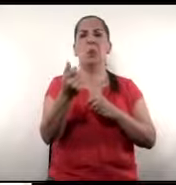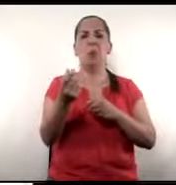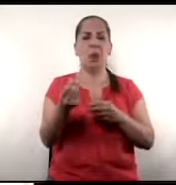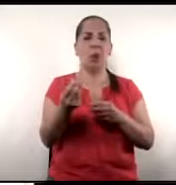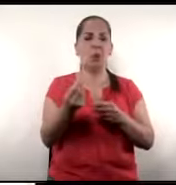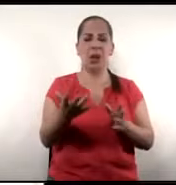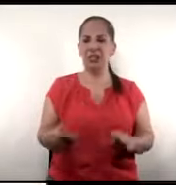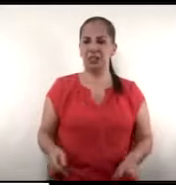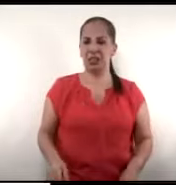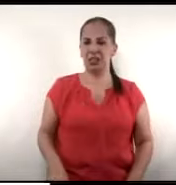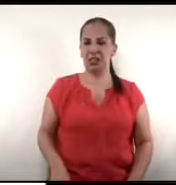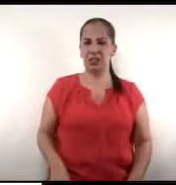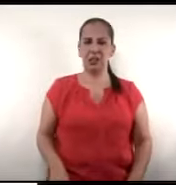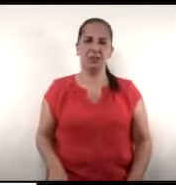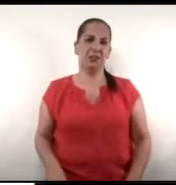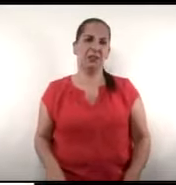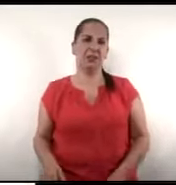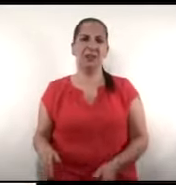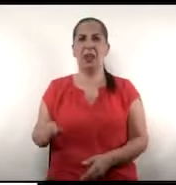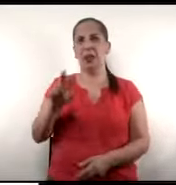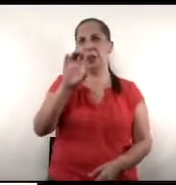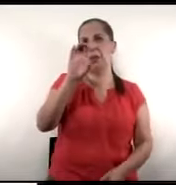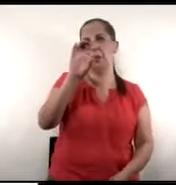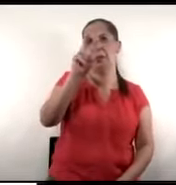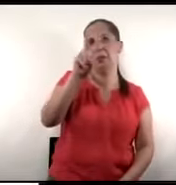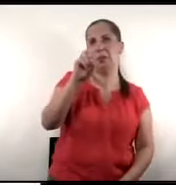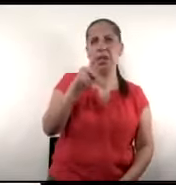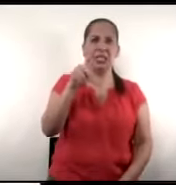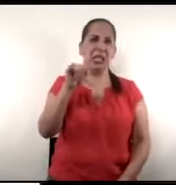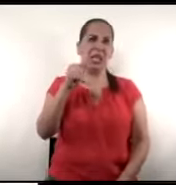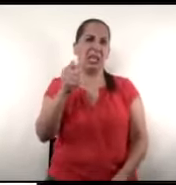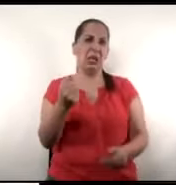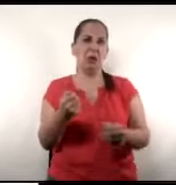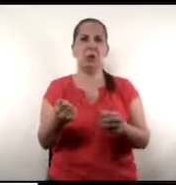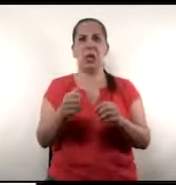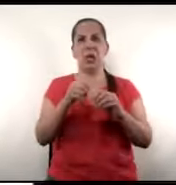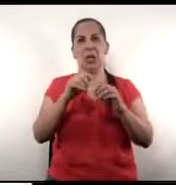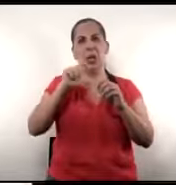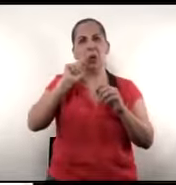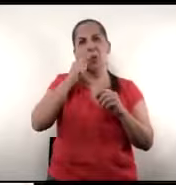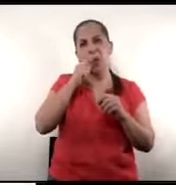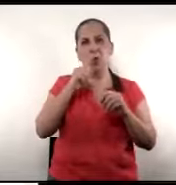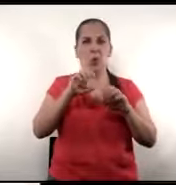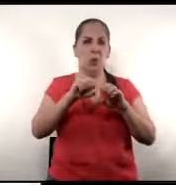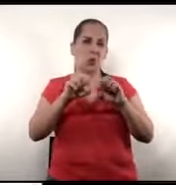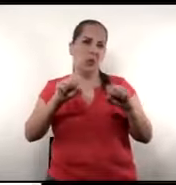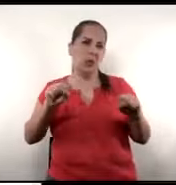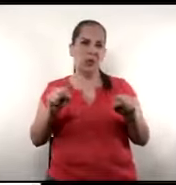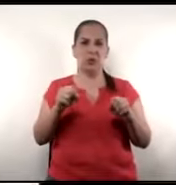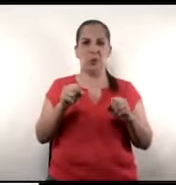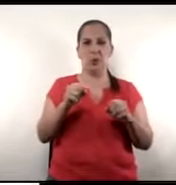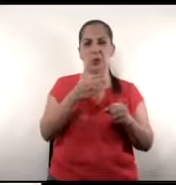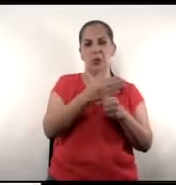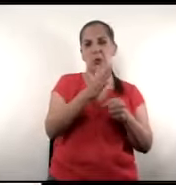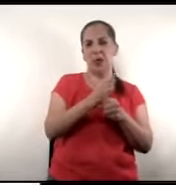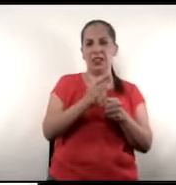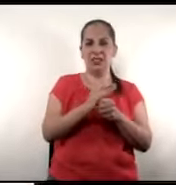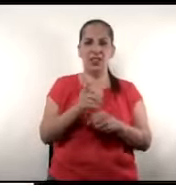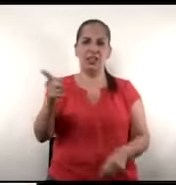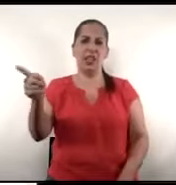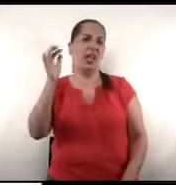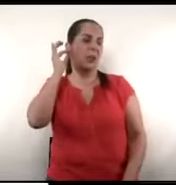Que la carne asada y los 20 kilos de chorizo y de pollo y las 700 cervezas, que aquella muchacha le